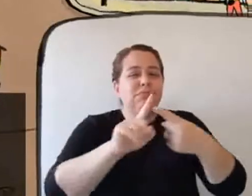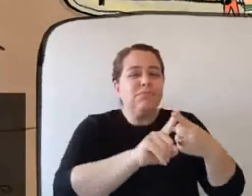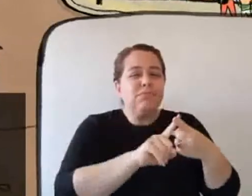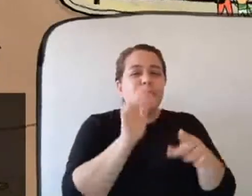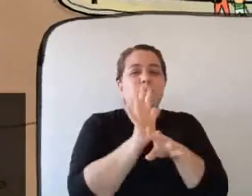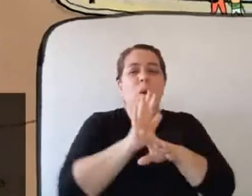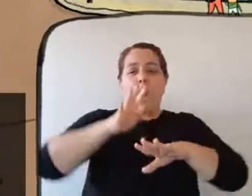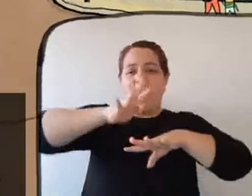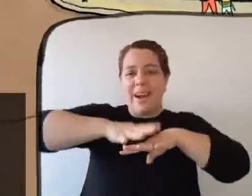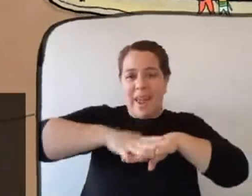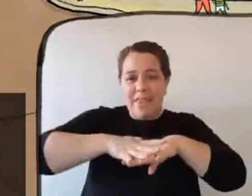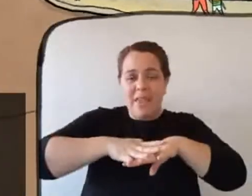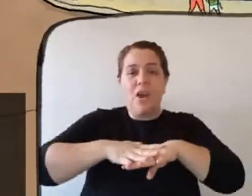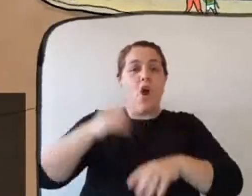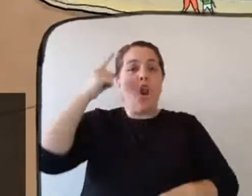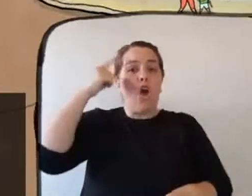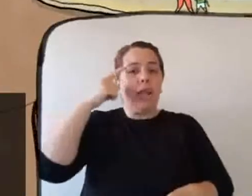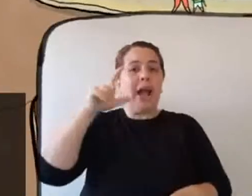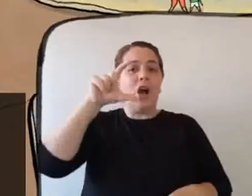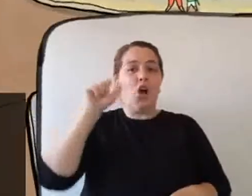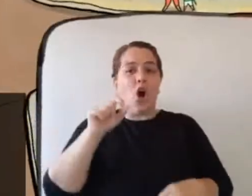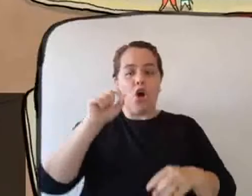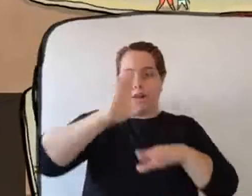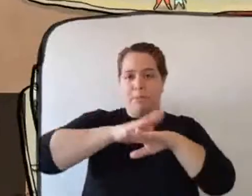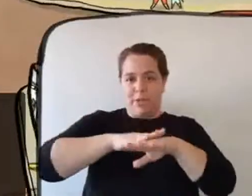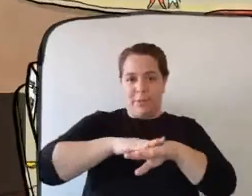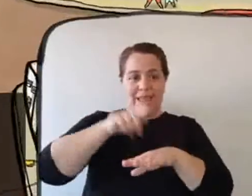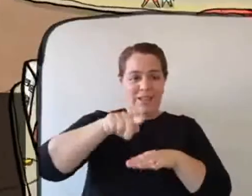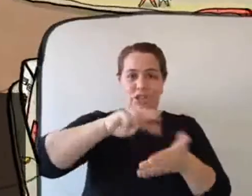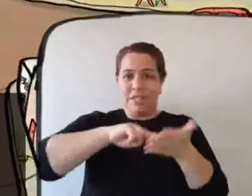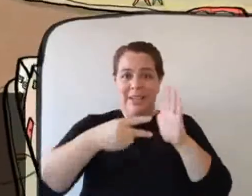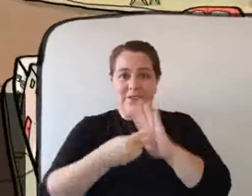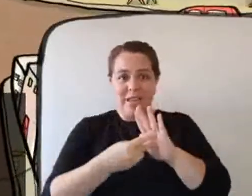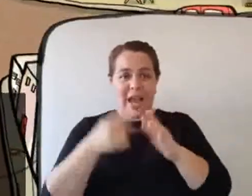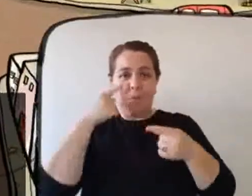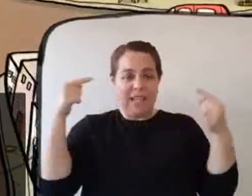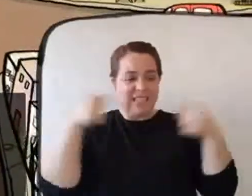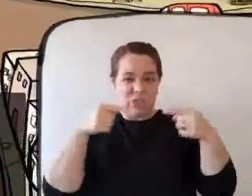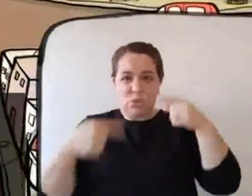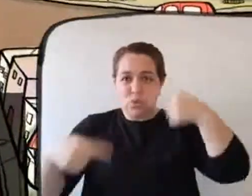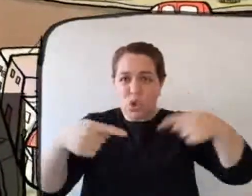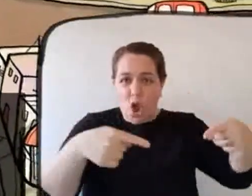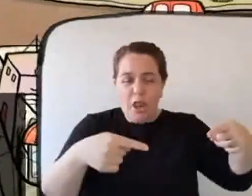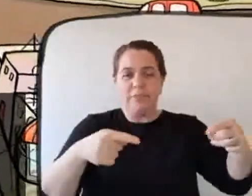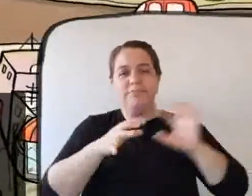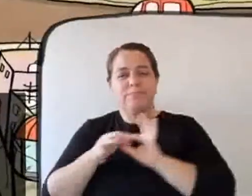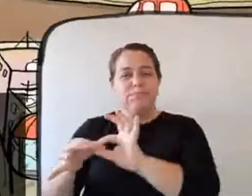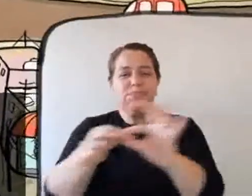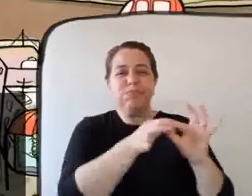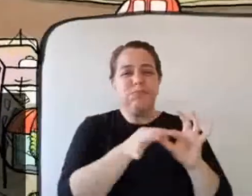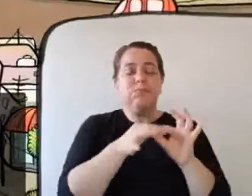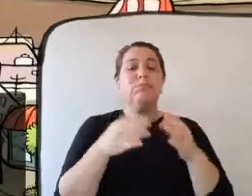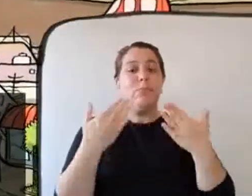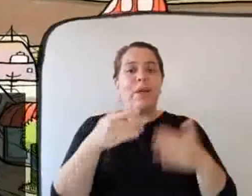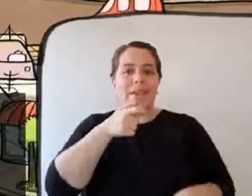Allí comienza un trabajo articulado y en red con una lógica de corresponsabilidad. Corresponsabilidad significa articular entre las